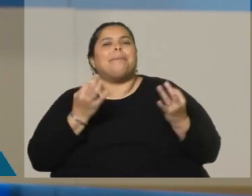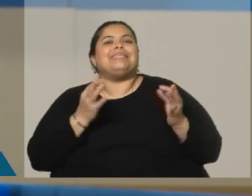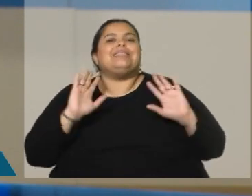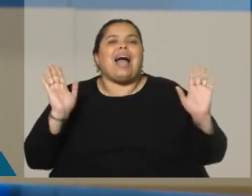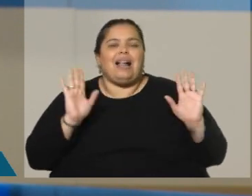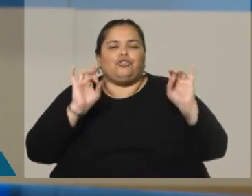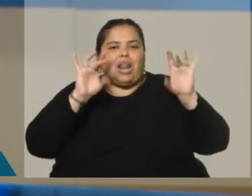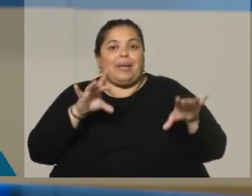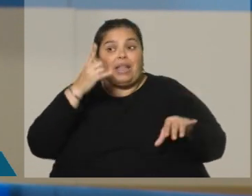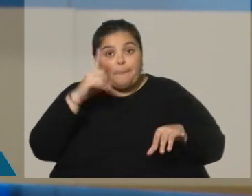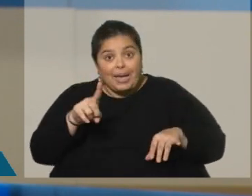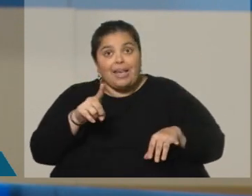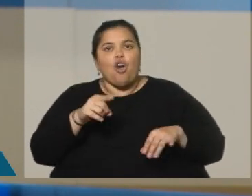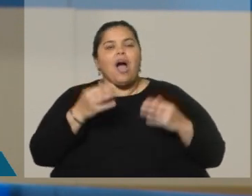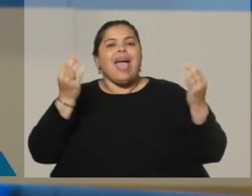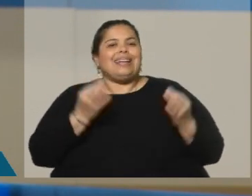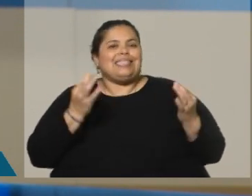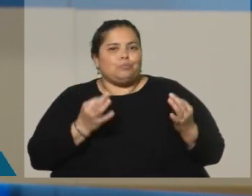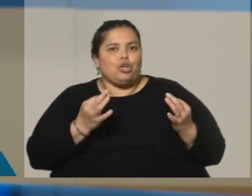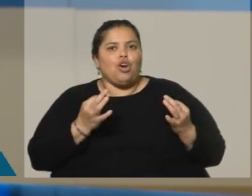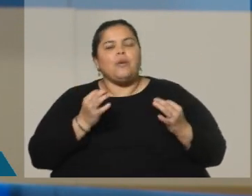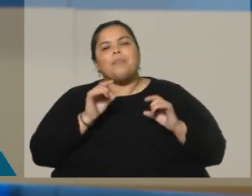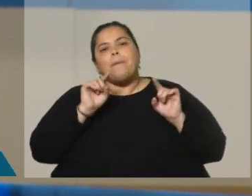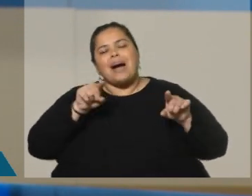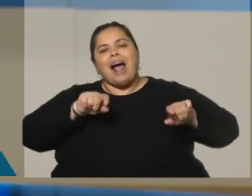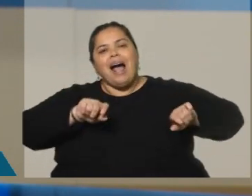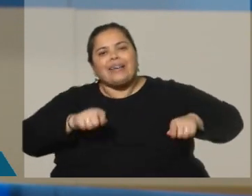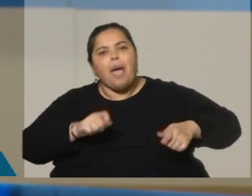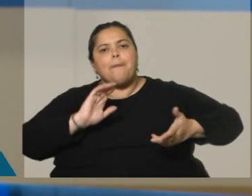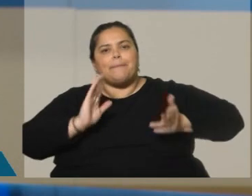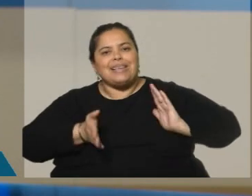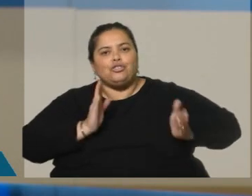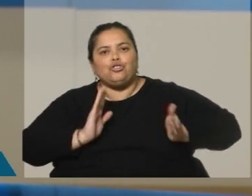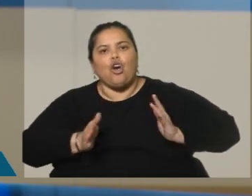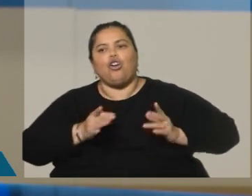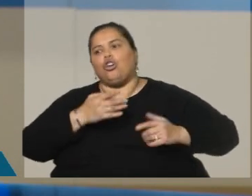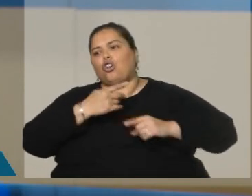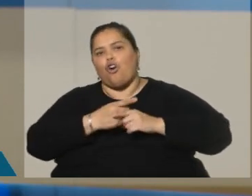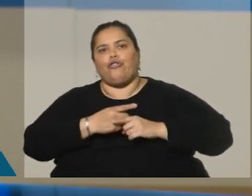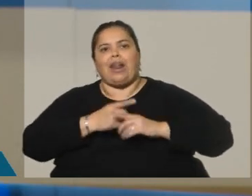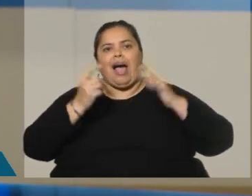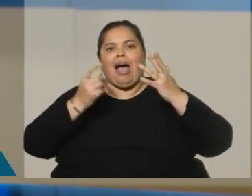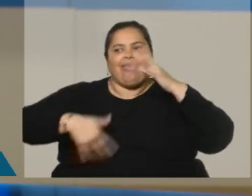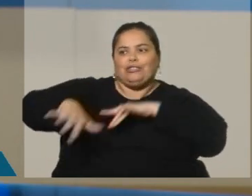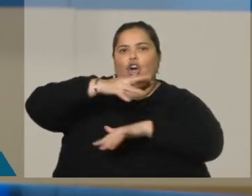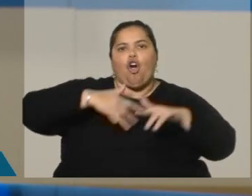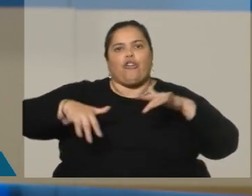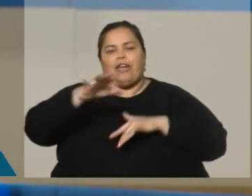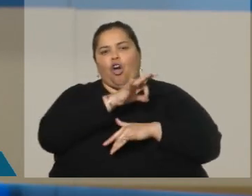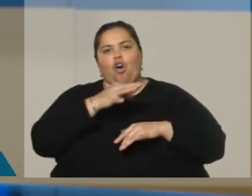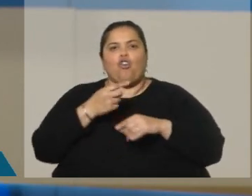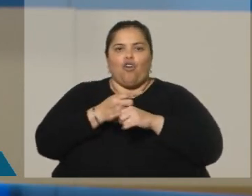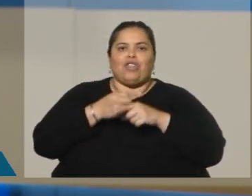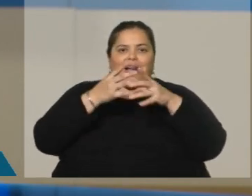porque era medida de excepción no solamente para la represión del desorden o o eventualmente de un movimiento guerrillero